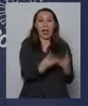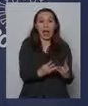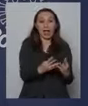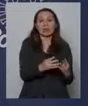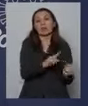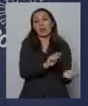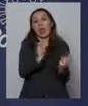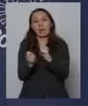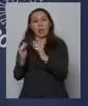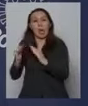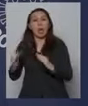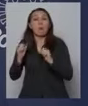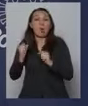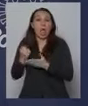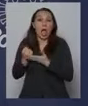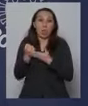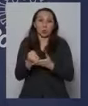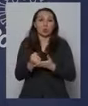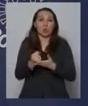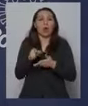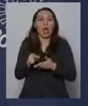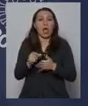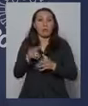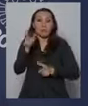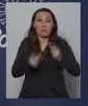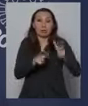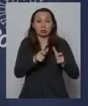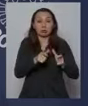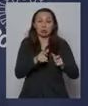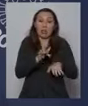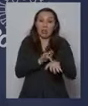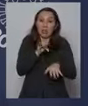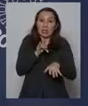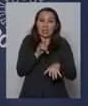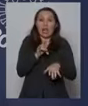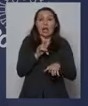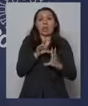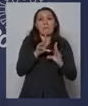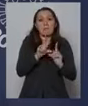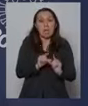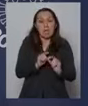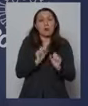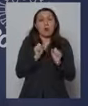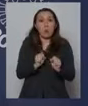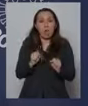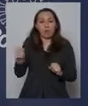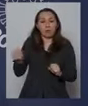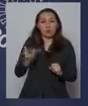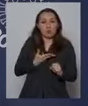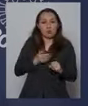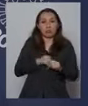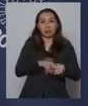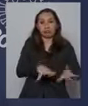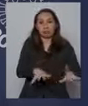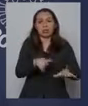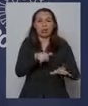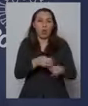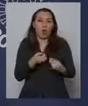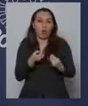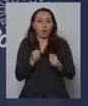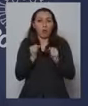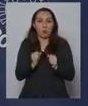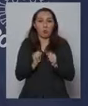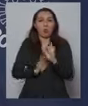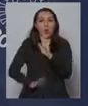Esto obviamente ayuda muchísimo a que estas personas minimicen la probabilidad de contagio y obviamente